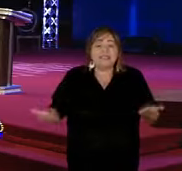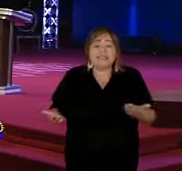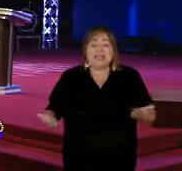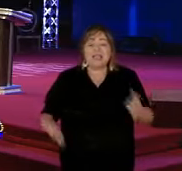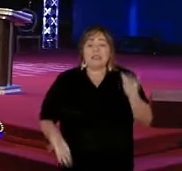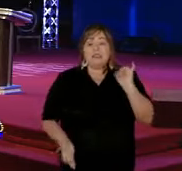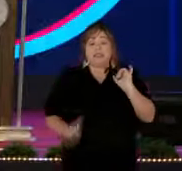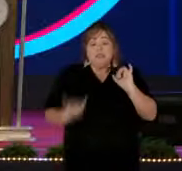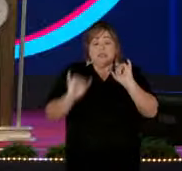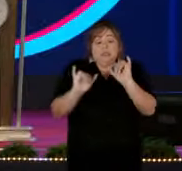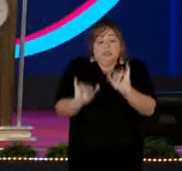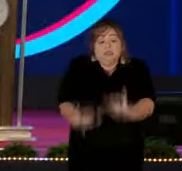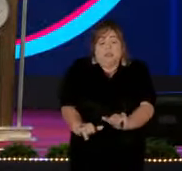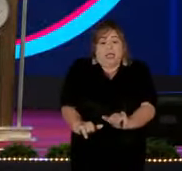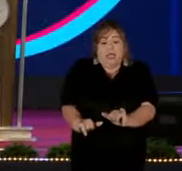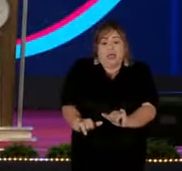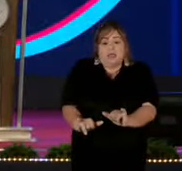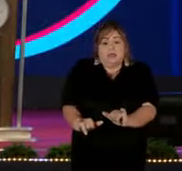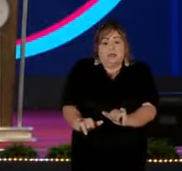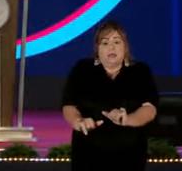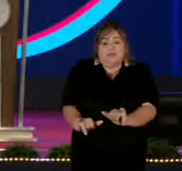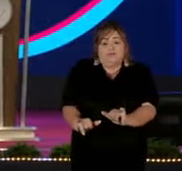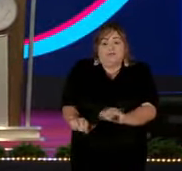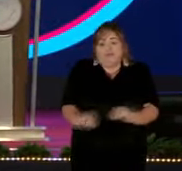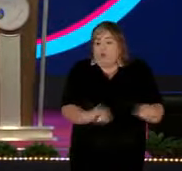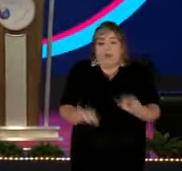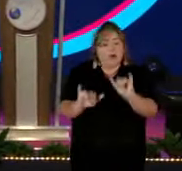Firmes. Firmeza,